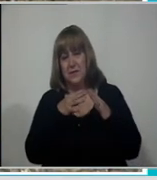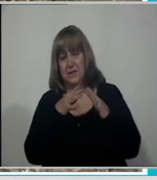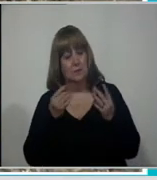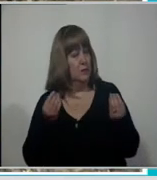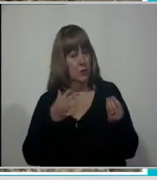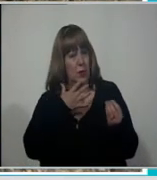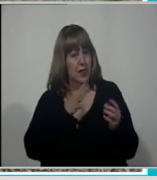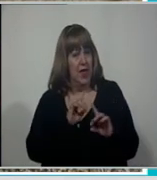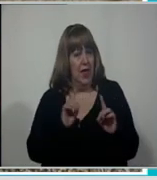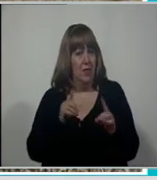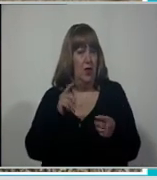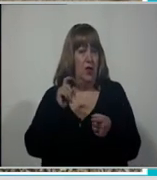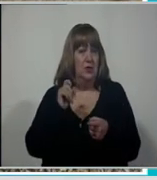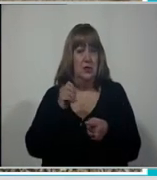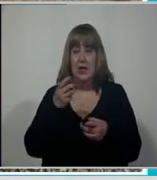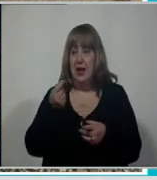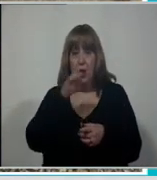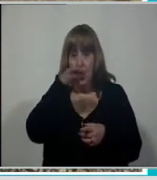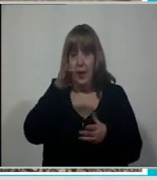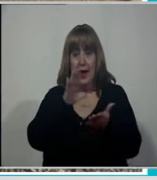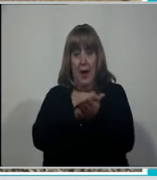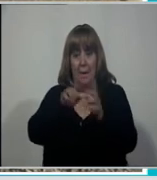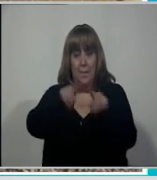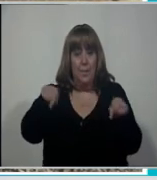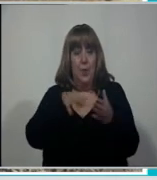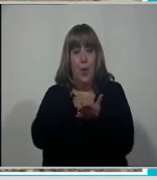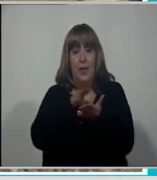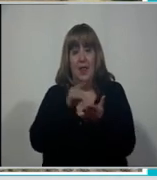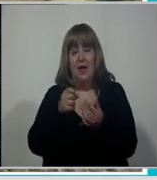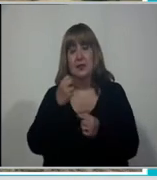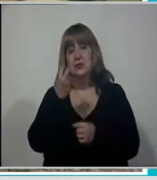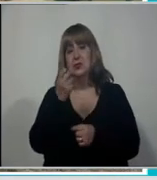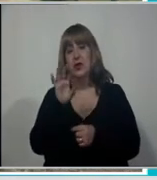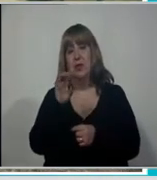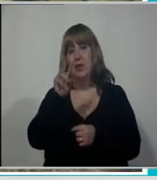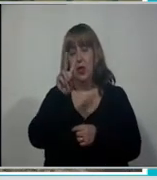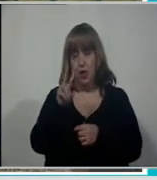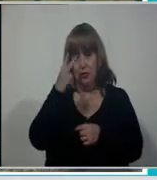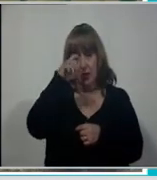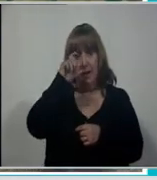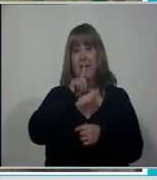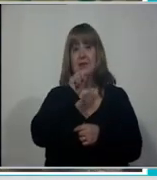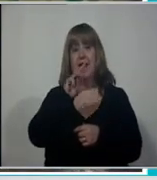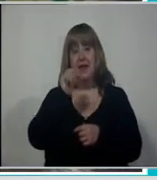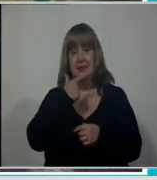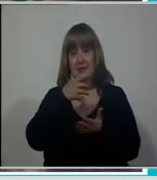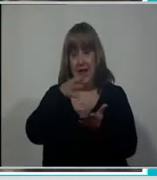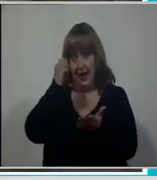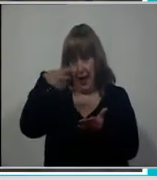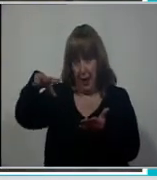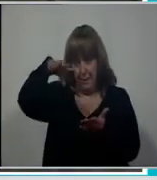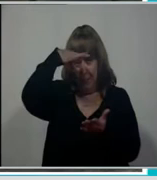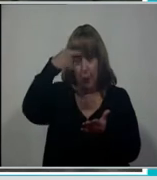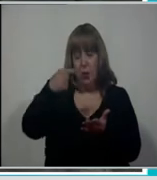ni la única propiedad que compró la familia de salgado el padre fue un acta dos hectáreas de campo de 80 mil pesos ya que está hablando de decenas